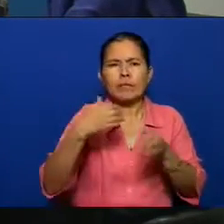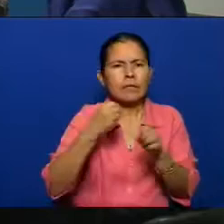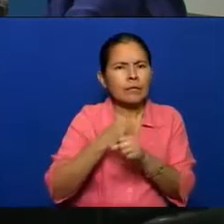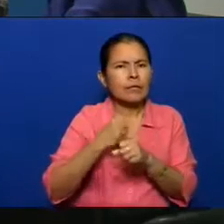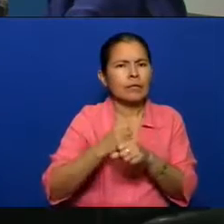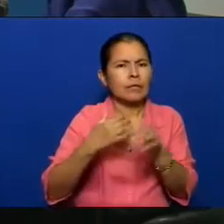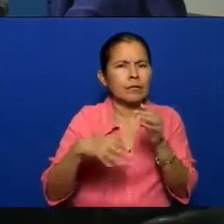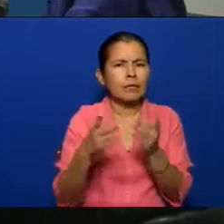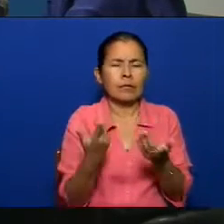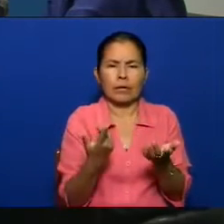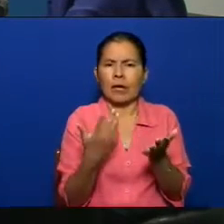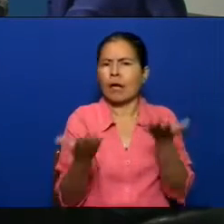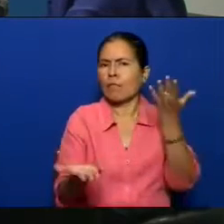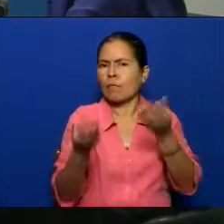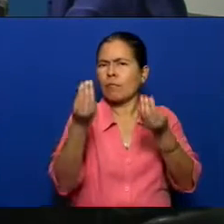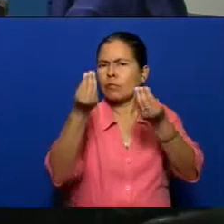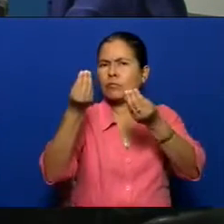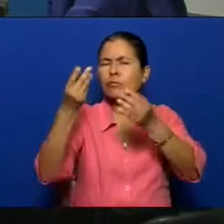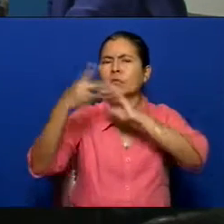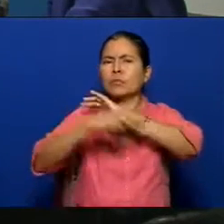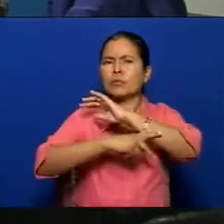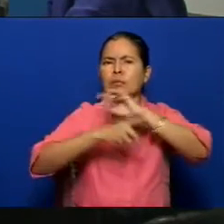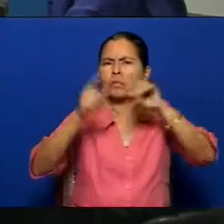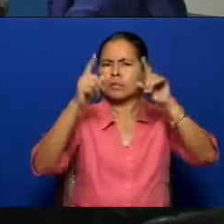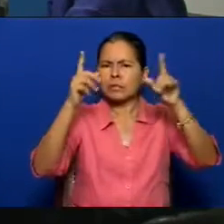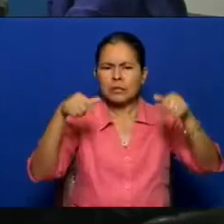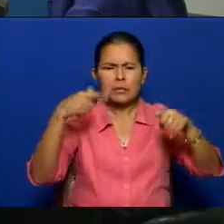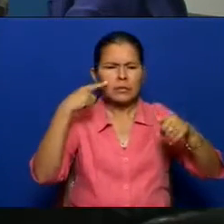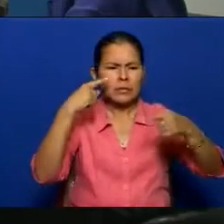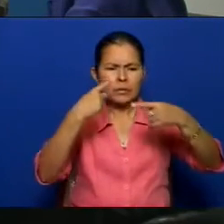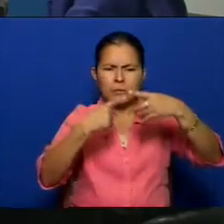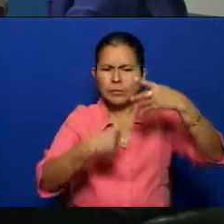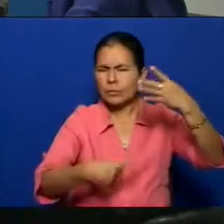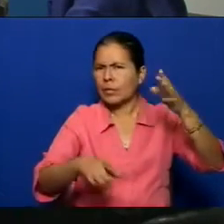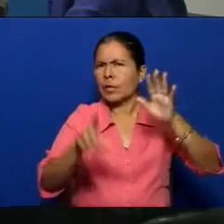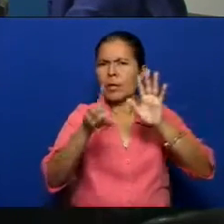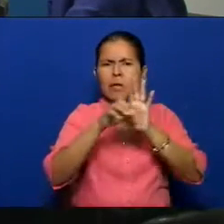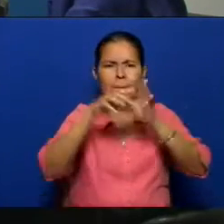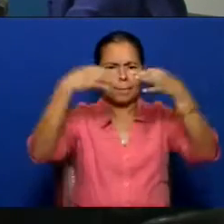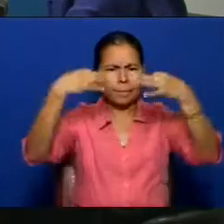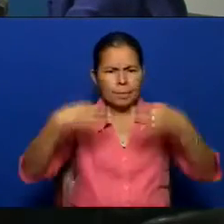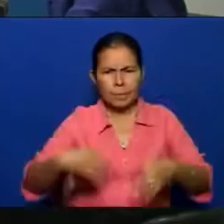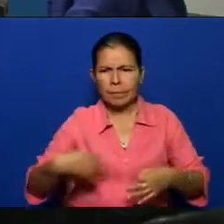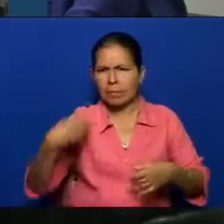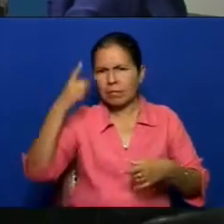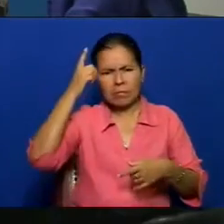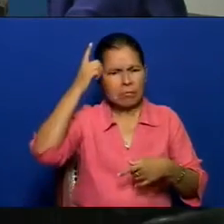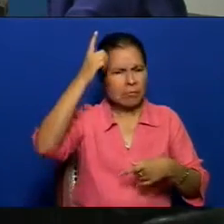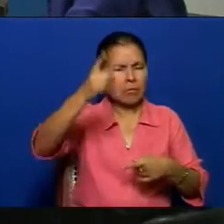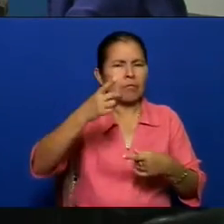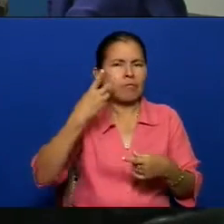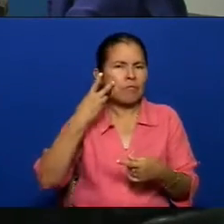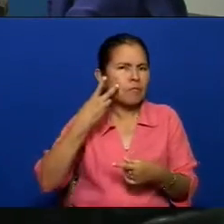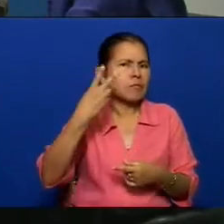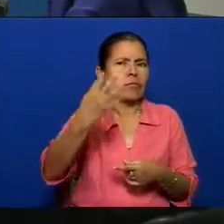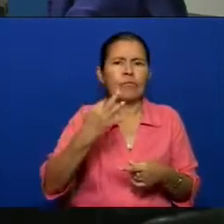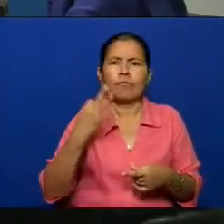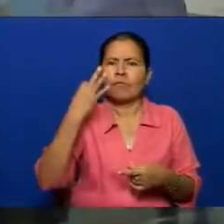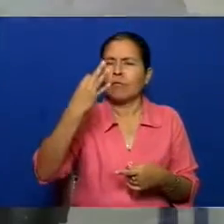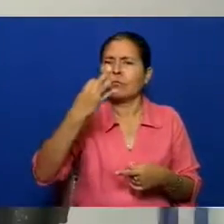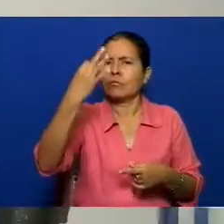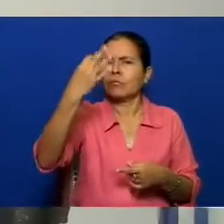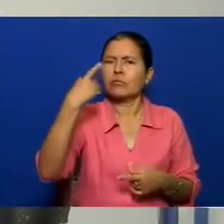pueden tener un marco legal muy moderno, si tú quieres, de avanzada y con una perspectiva de futuro, Pero